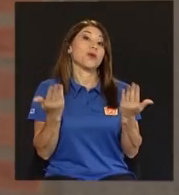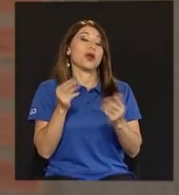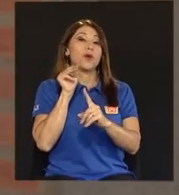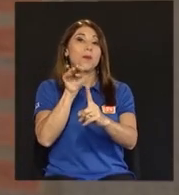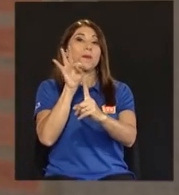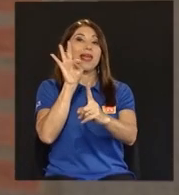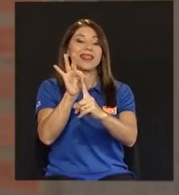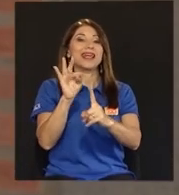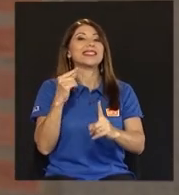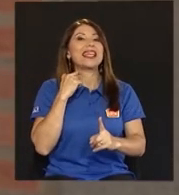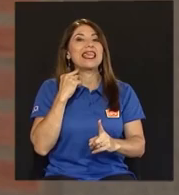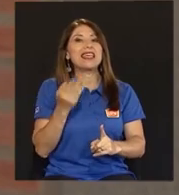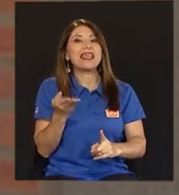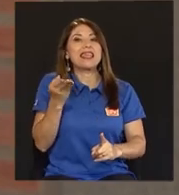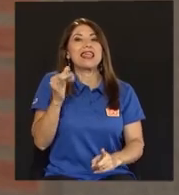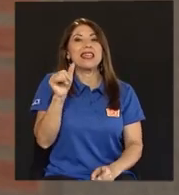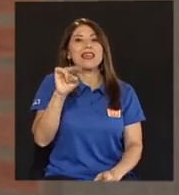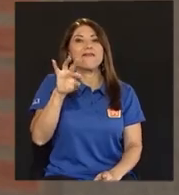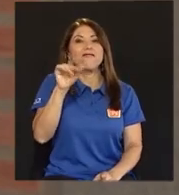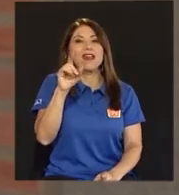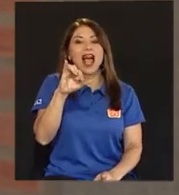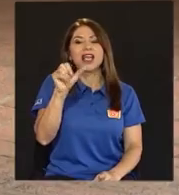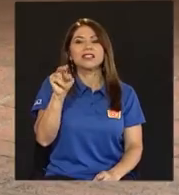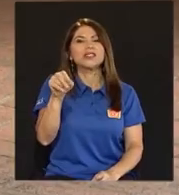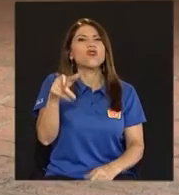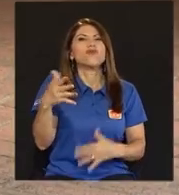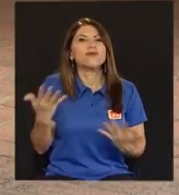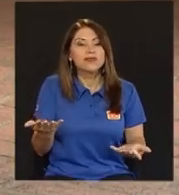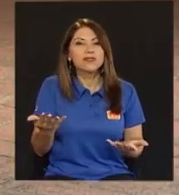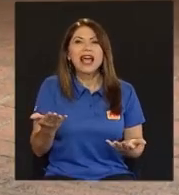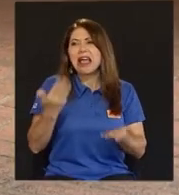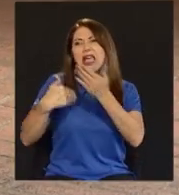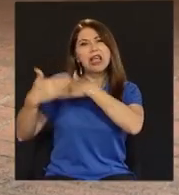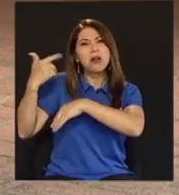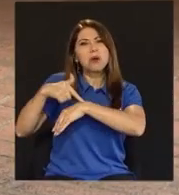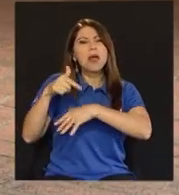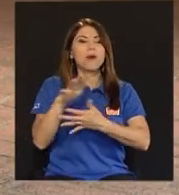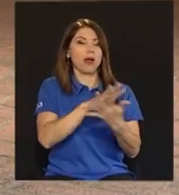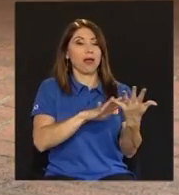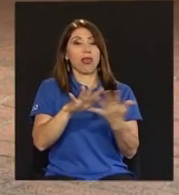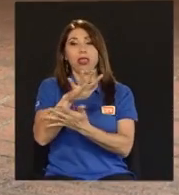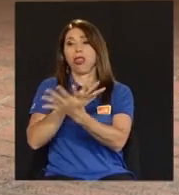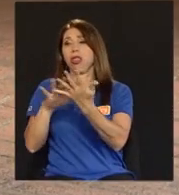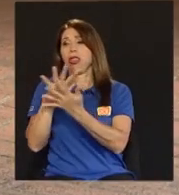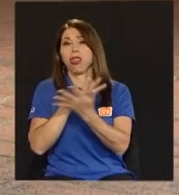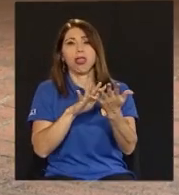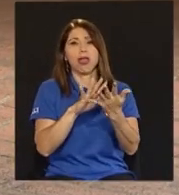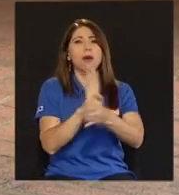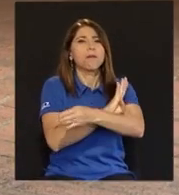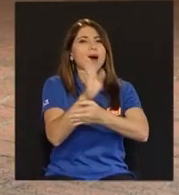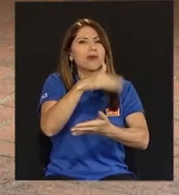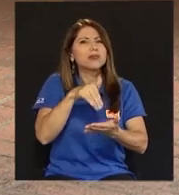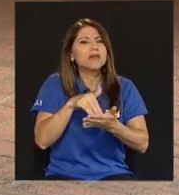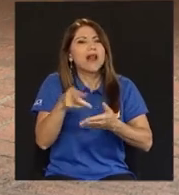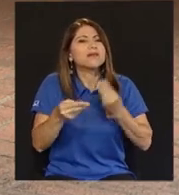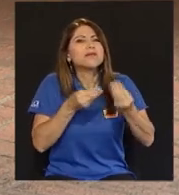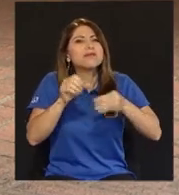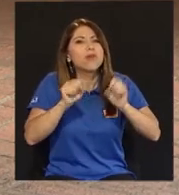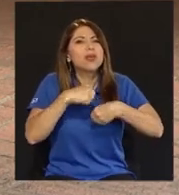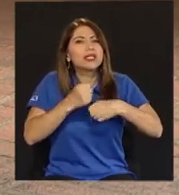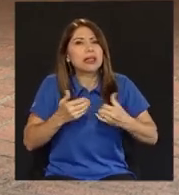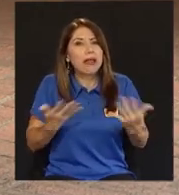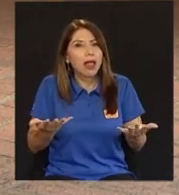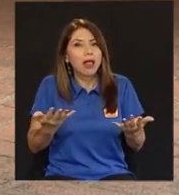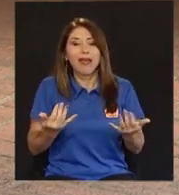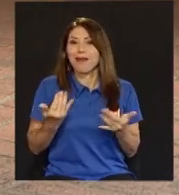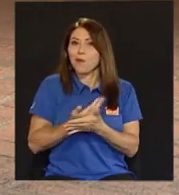lo que entonces se dice que hubo mucha confusión en alguna época de qué podían hacer los bancos centrales, y modernamente hay toda